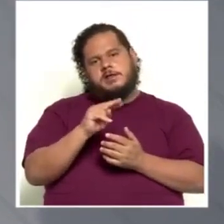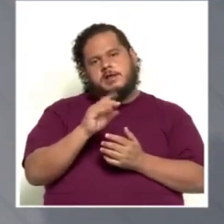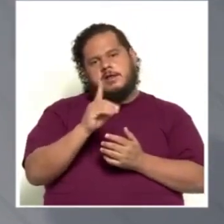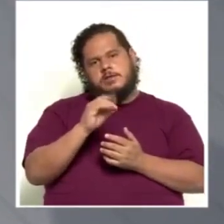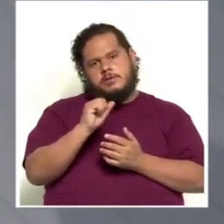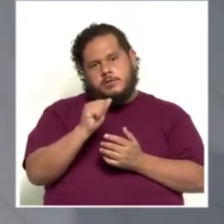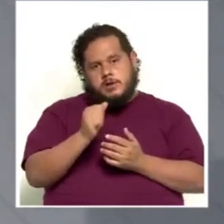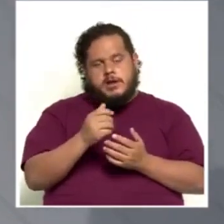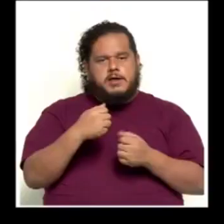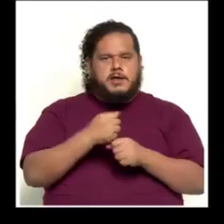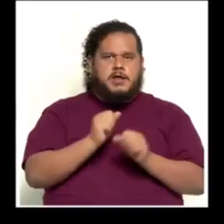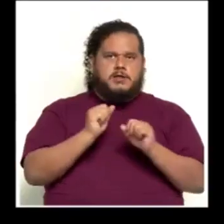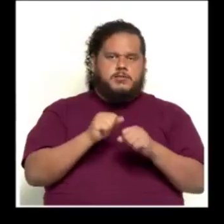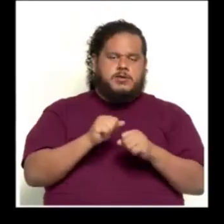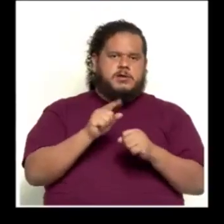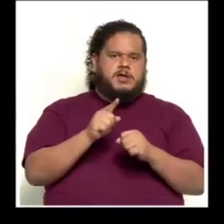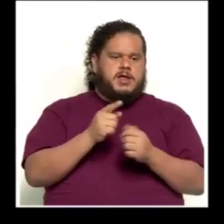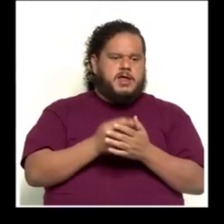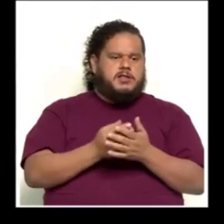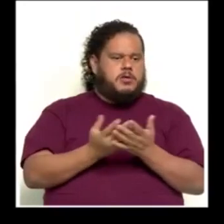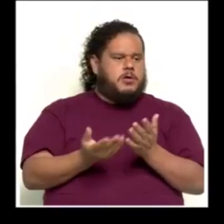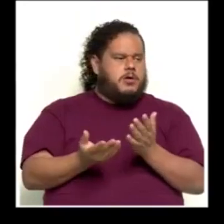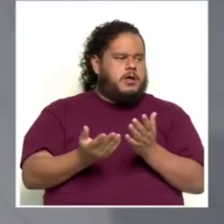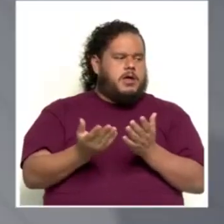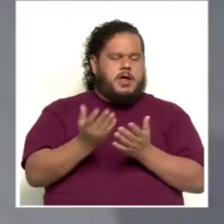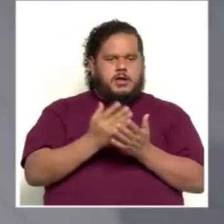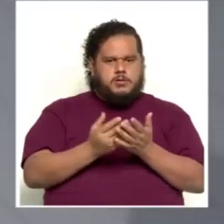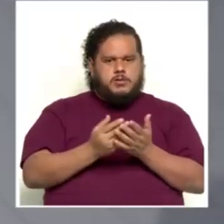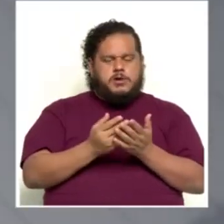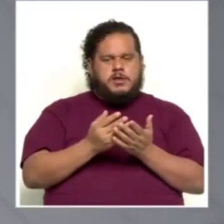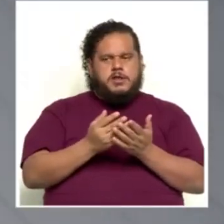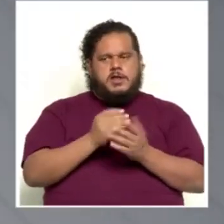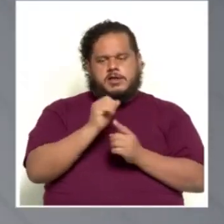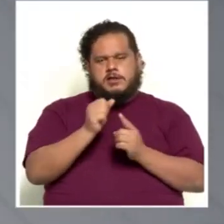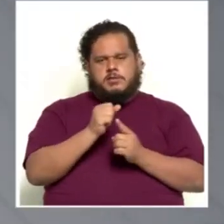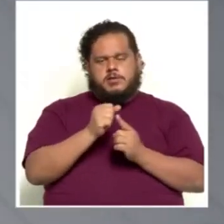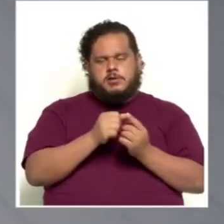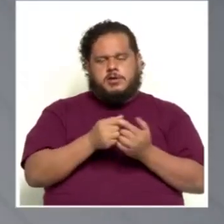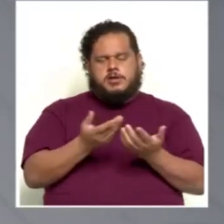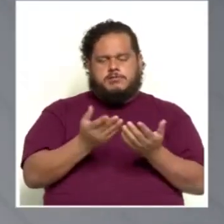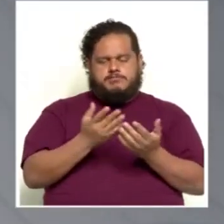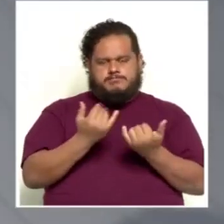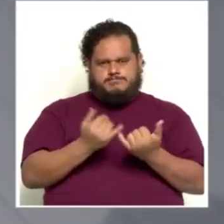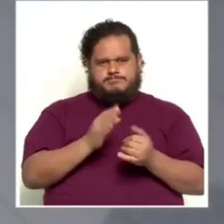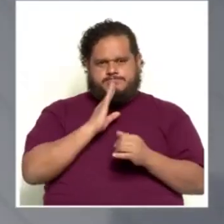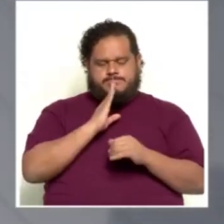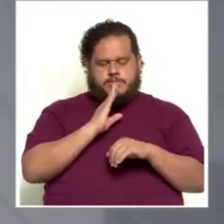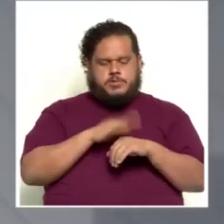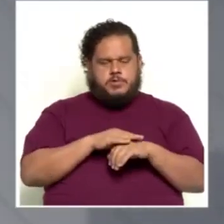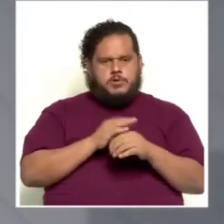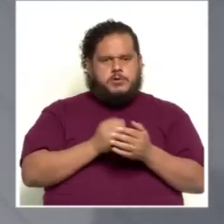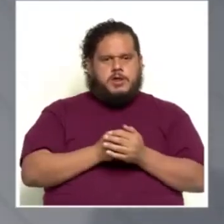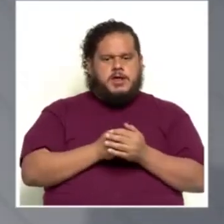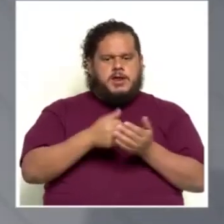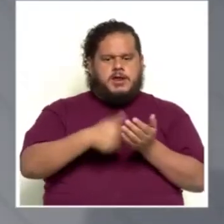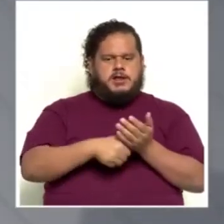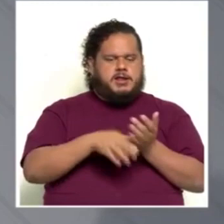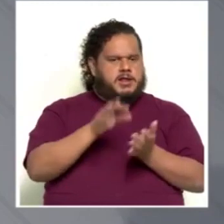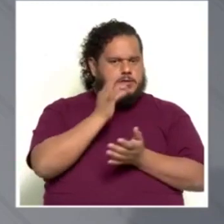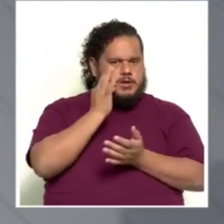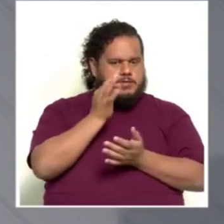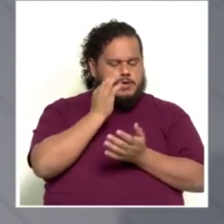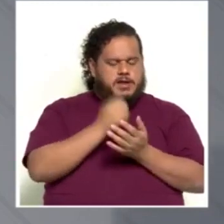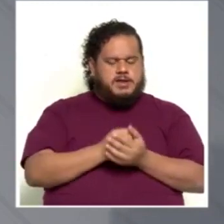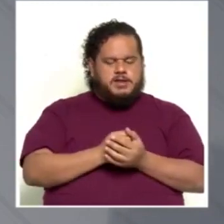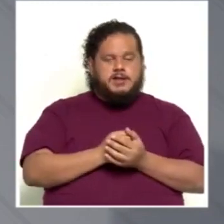figura recale en ciertos sectores del imaginario. Ahora, respecto a Liberación Nacional y la candidatura de José María Figueres, sí